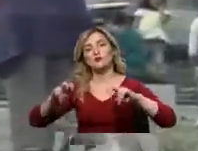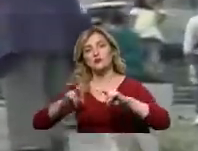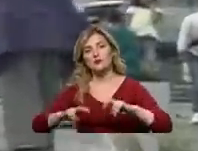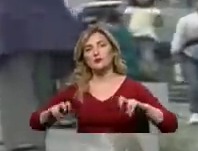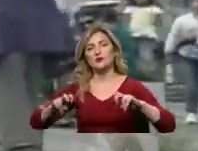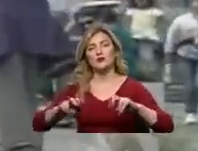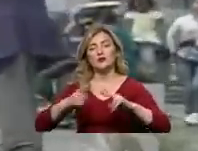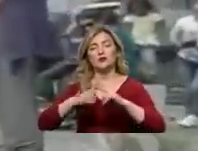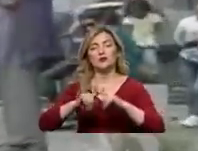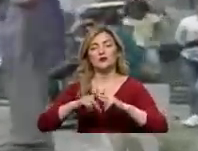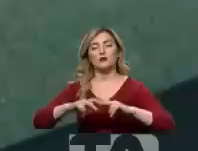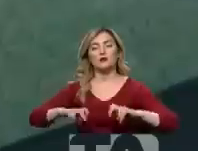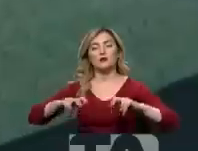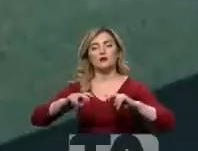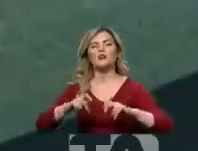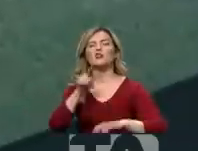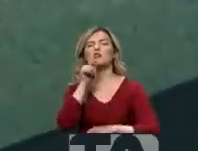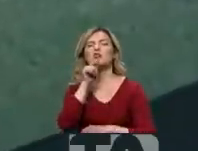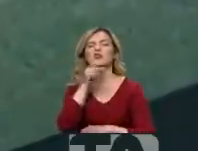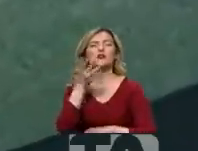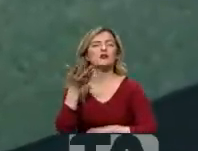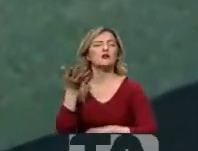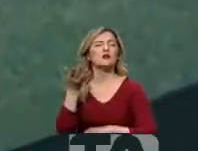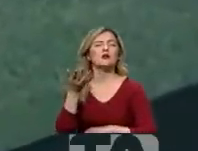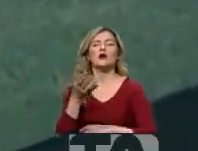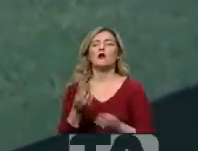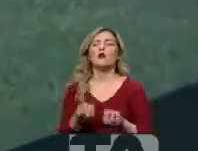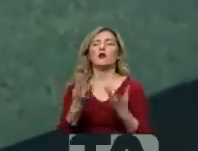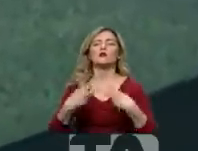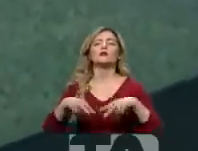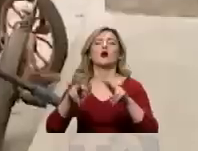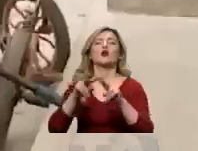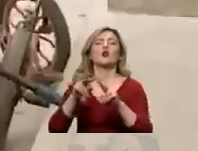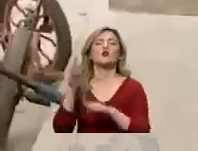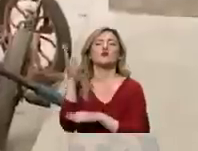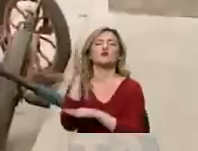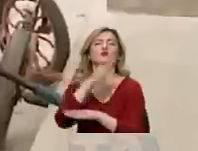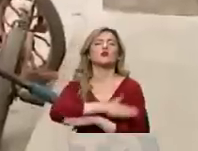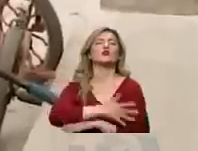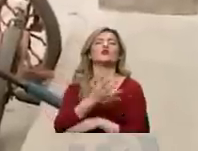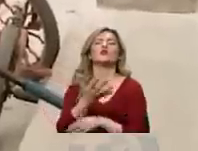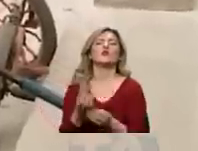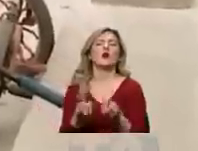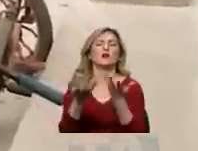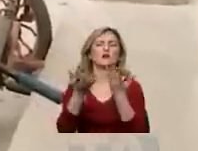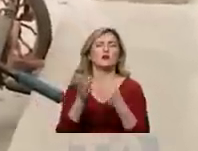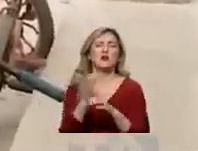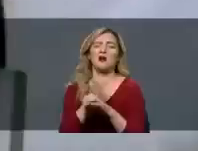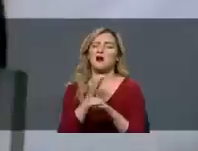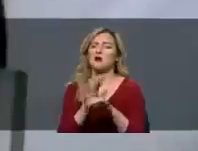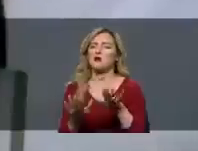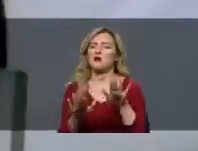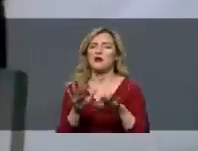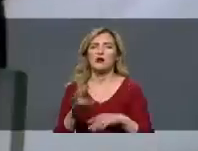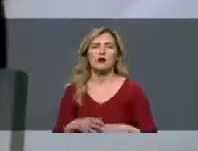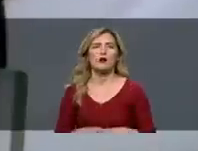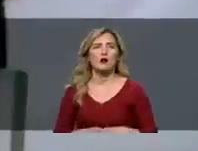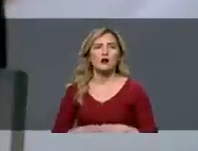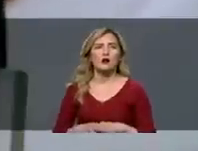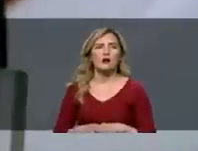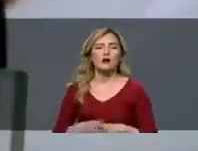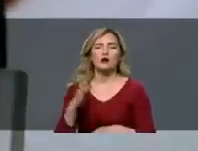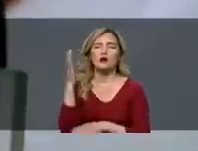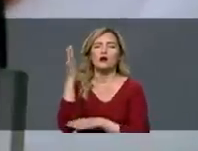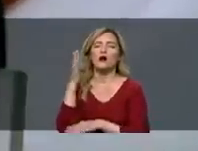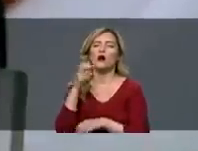han aperturado se investigue a quién y en cuánto se vendió la teca. Ellos hacen sus propios cálculos. La teca la terminaron